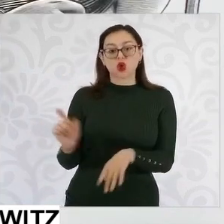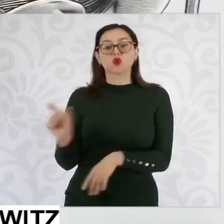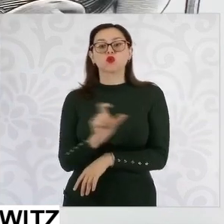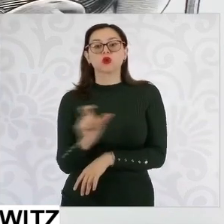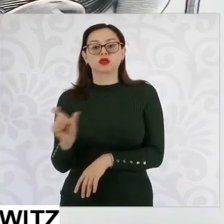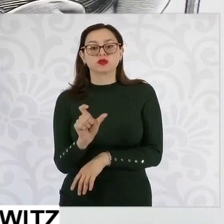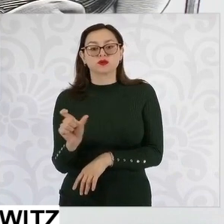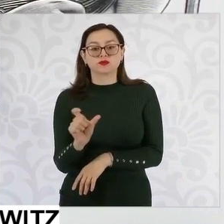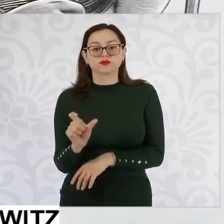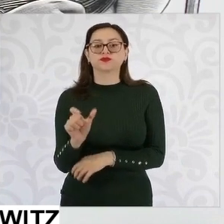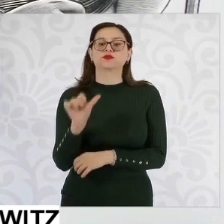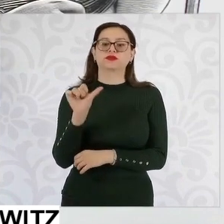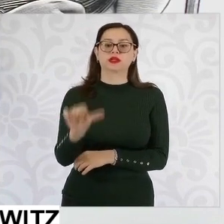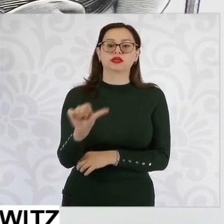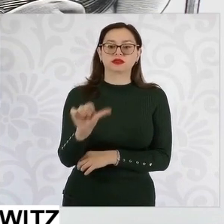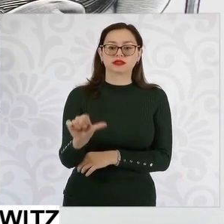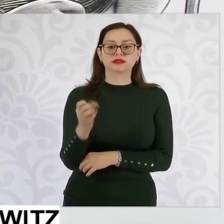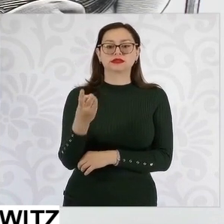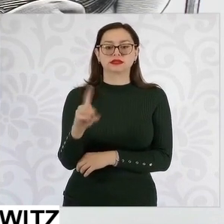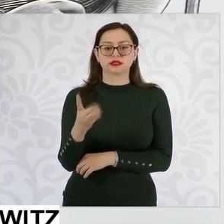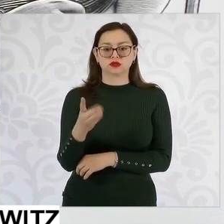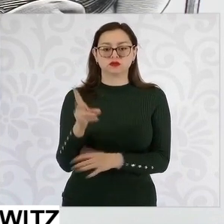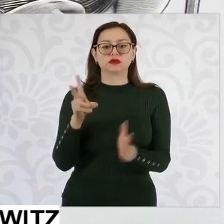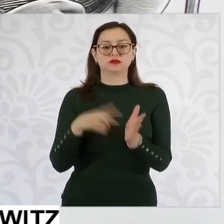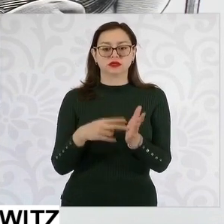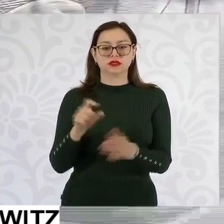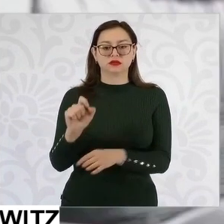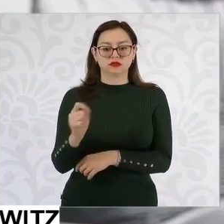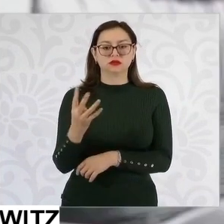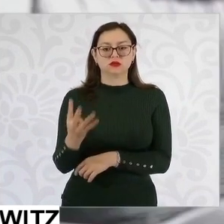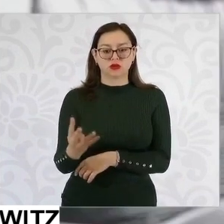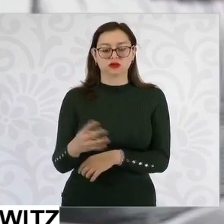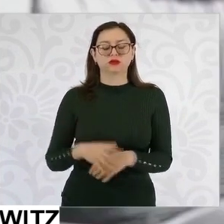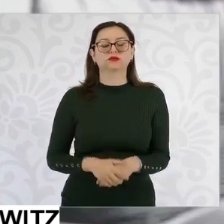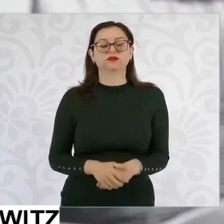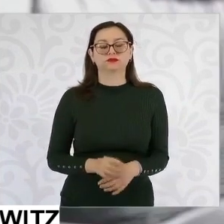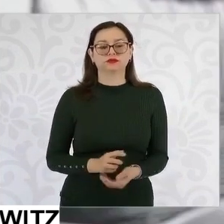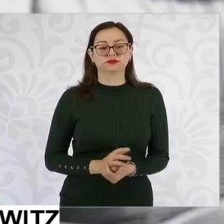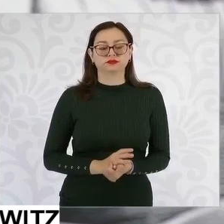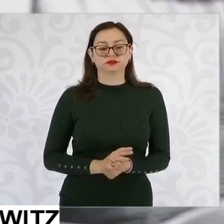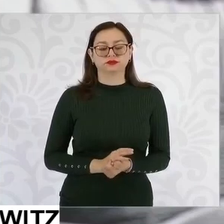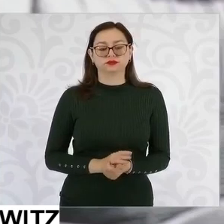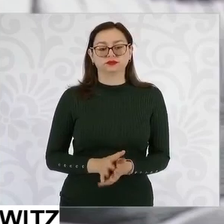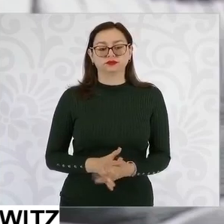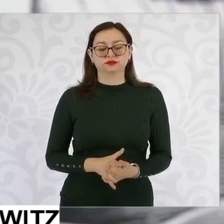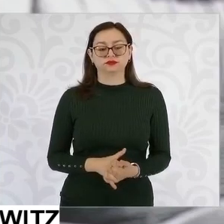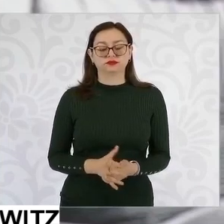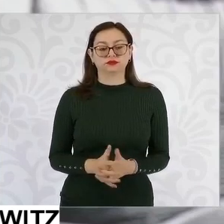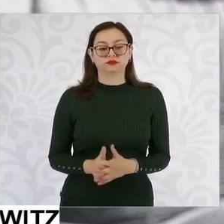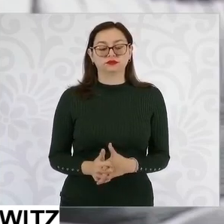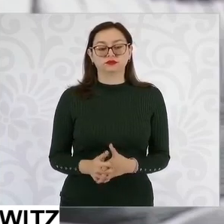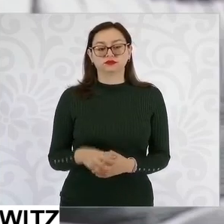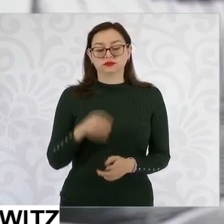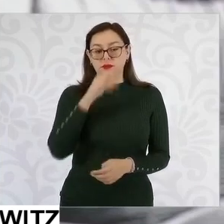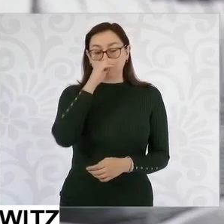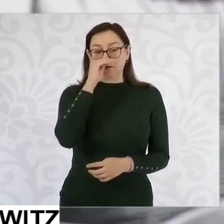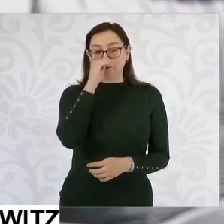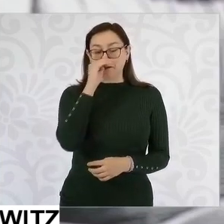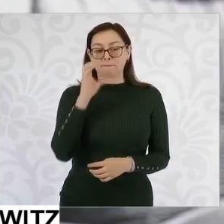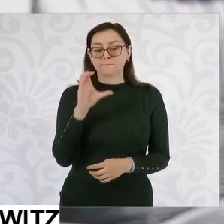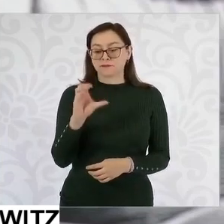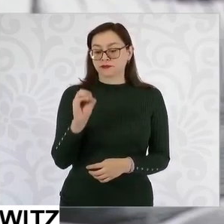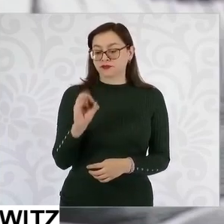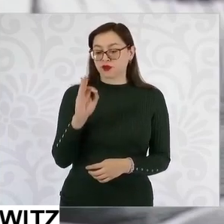brote el 16 de diciembre del 2024. COFEPRIS está llevando a cabo análisis